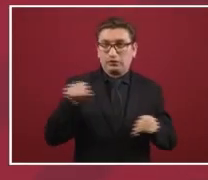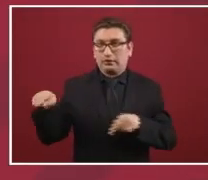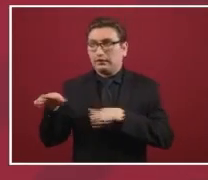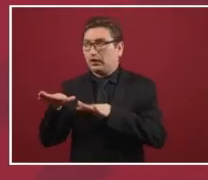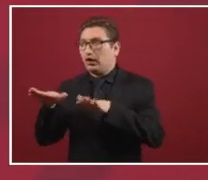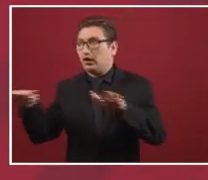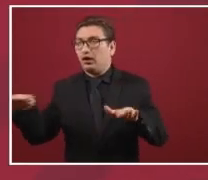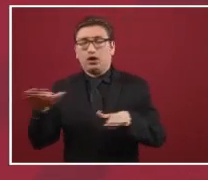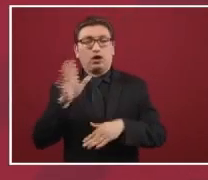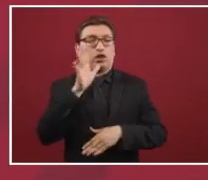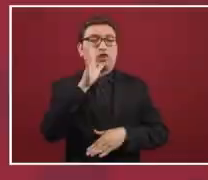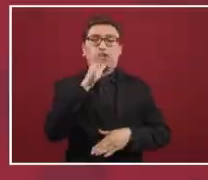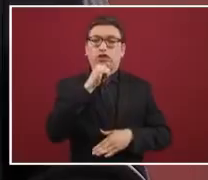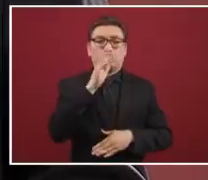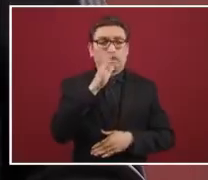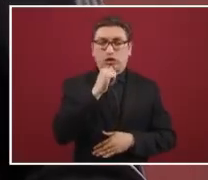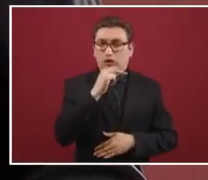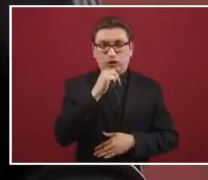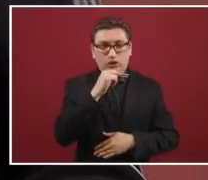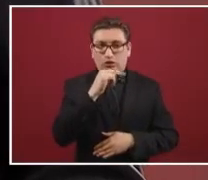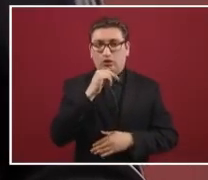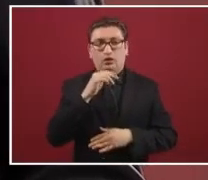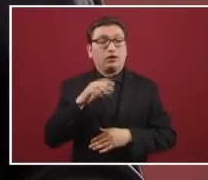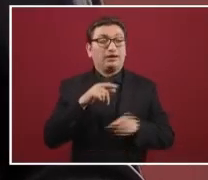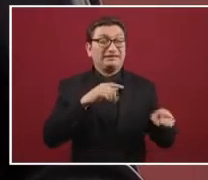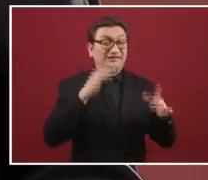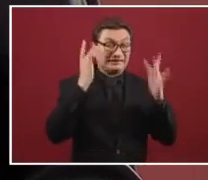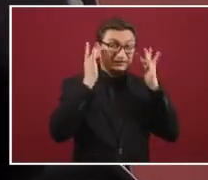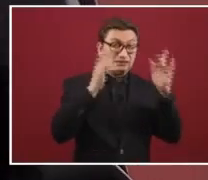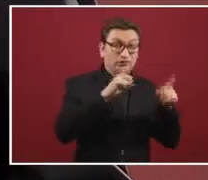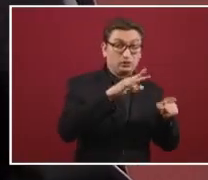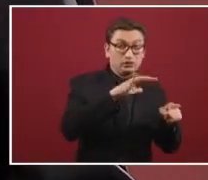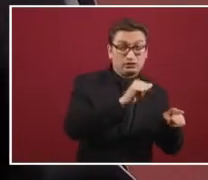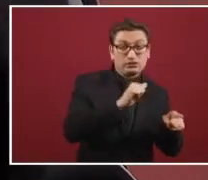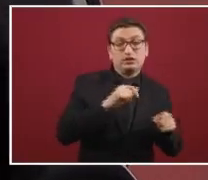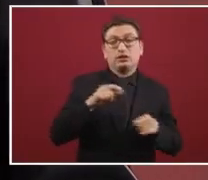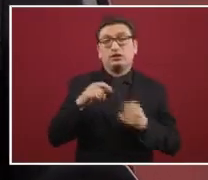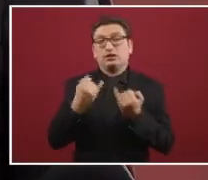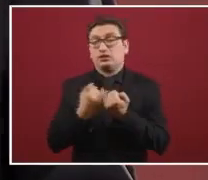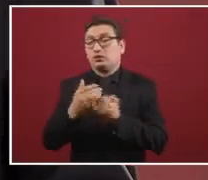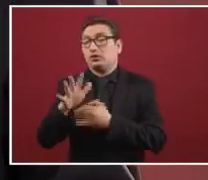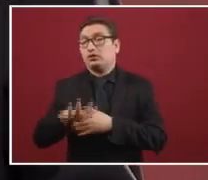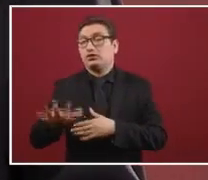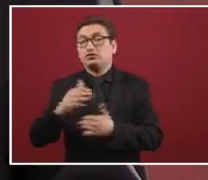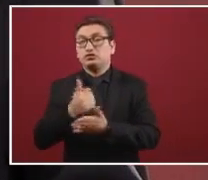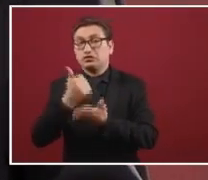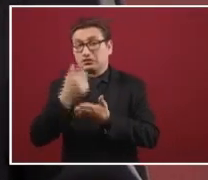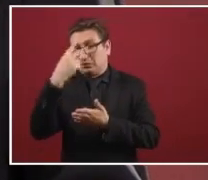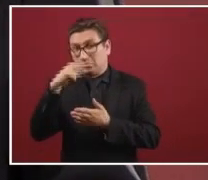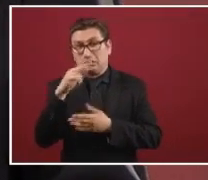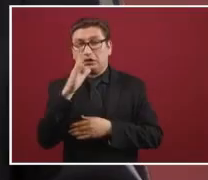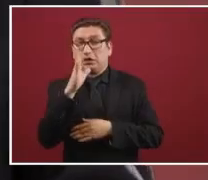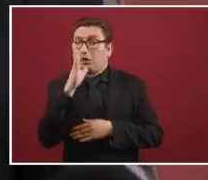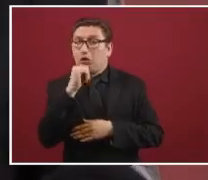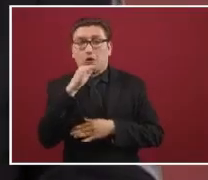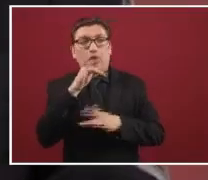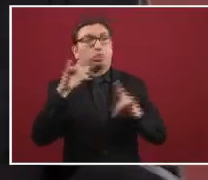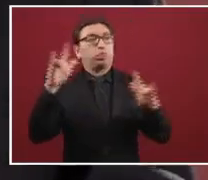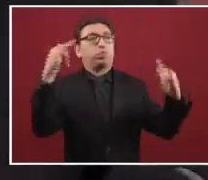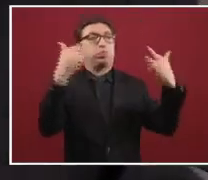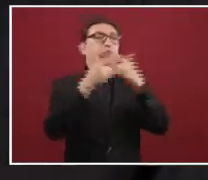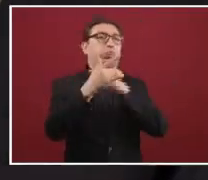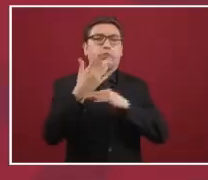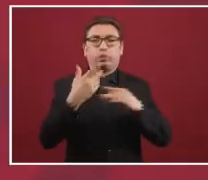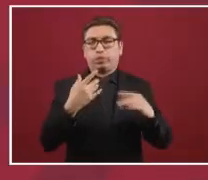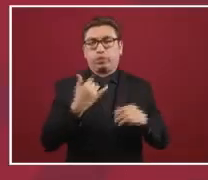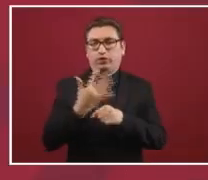los aeropuertos de Santa Lucía y el aeropuerto de la Ciudad de México. Nada más con